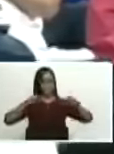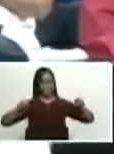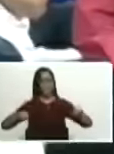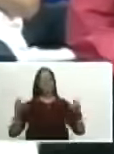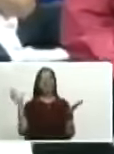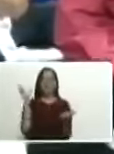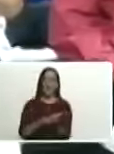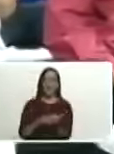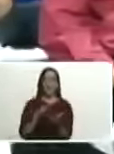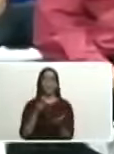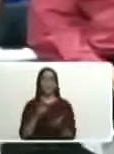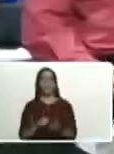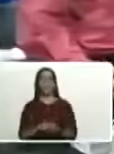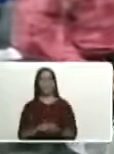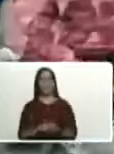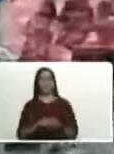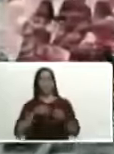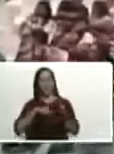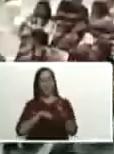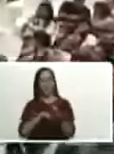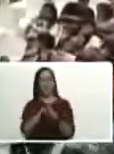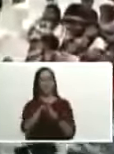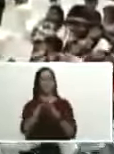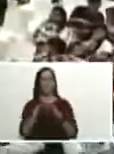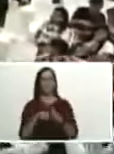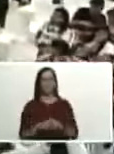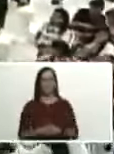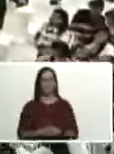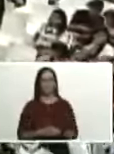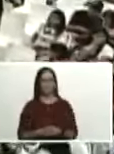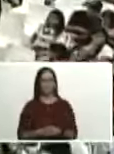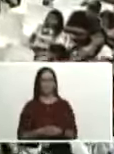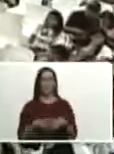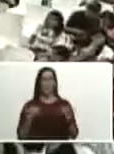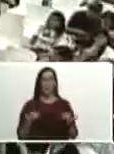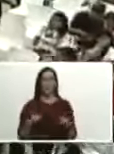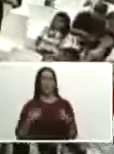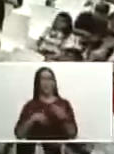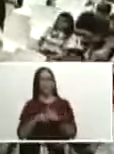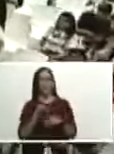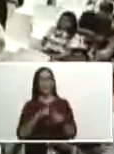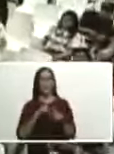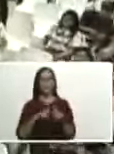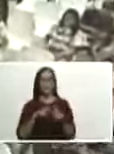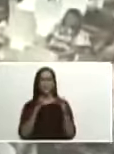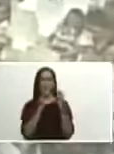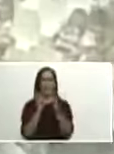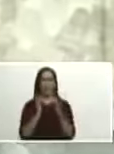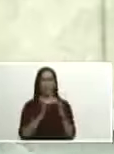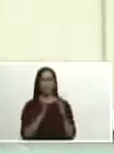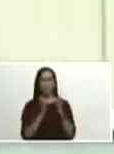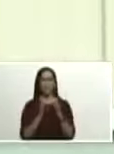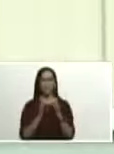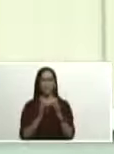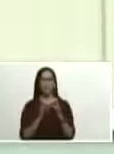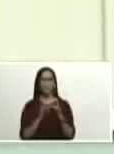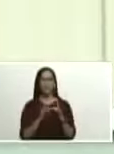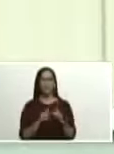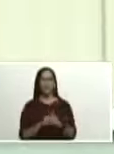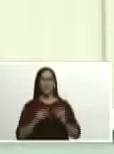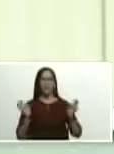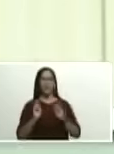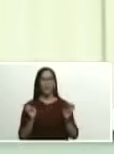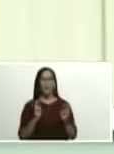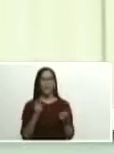Aprobado, pues. A avanzar. Y ahora vamos entonces a conectarnos con el tema